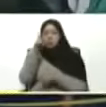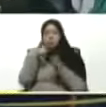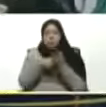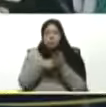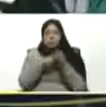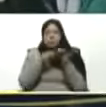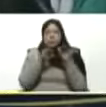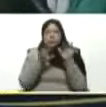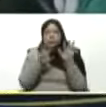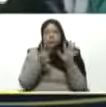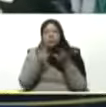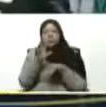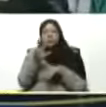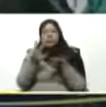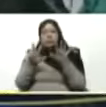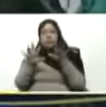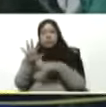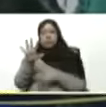febrero de 1985